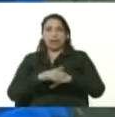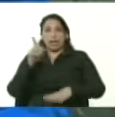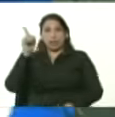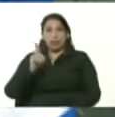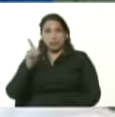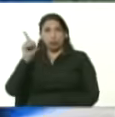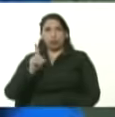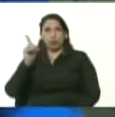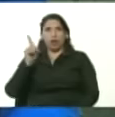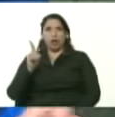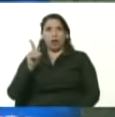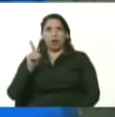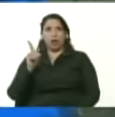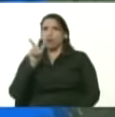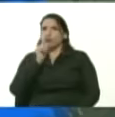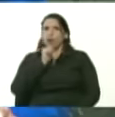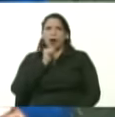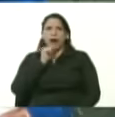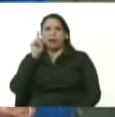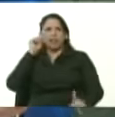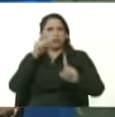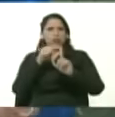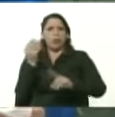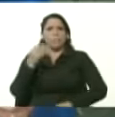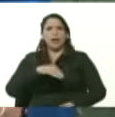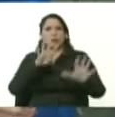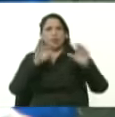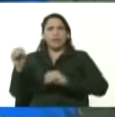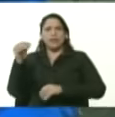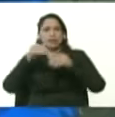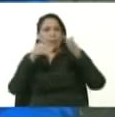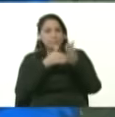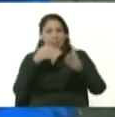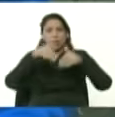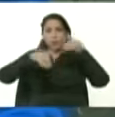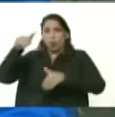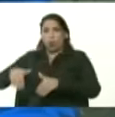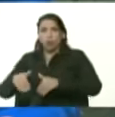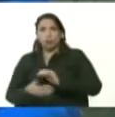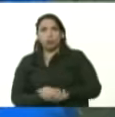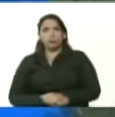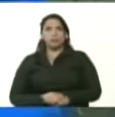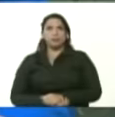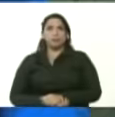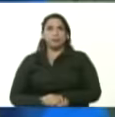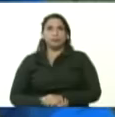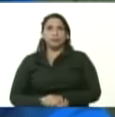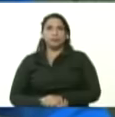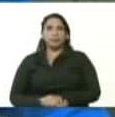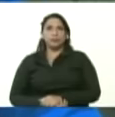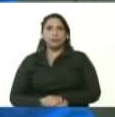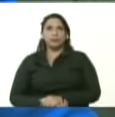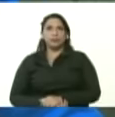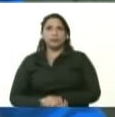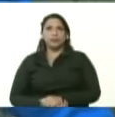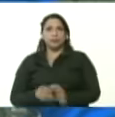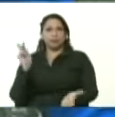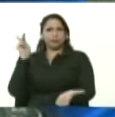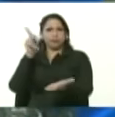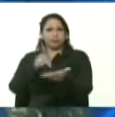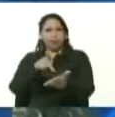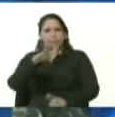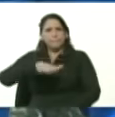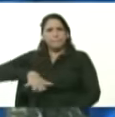diputado que no alcanzó más de 90.000 votos en su elección parlamentaria, se presentó en una